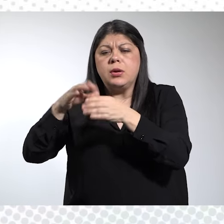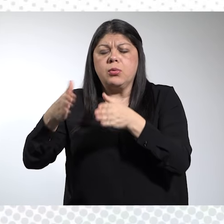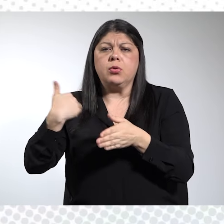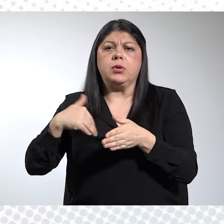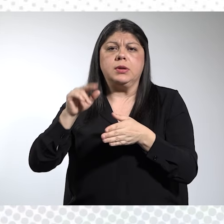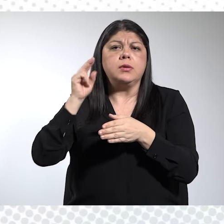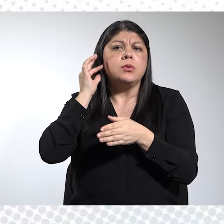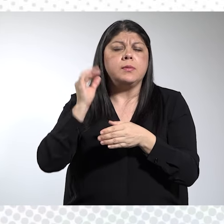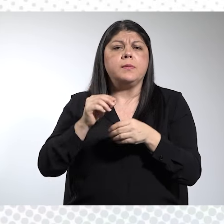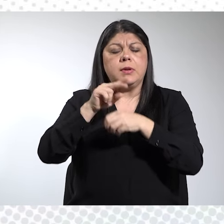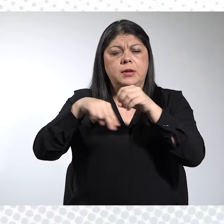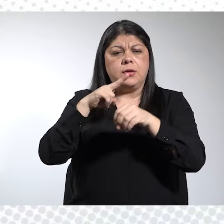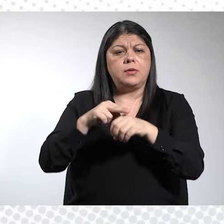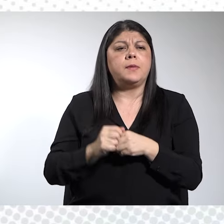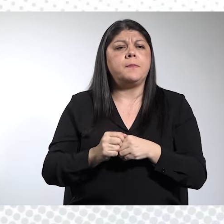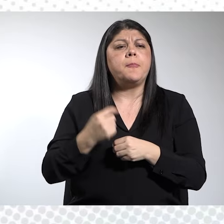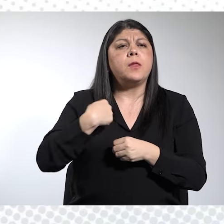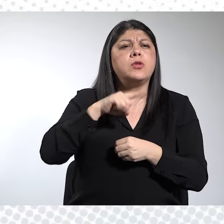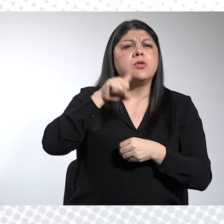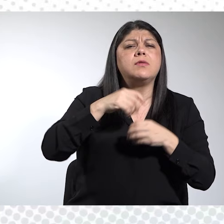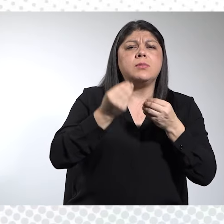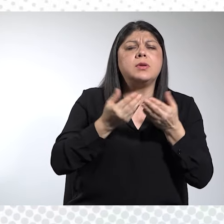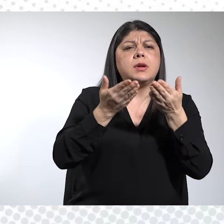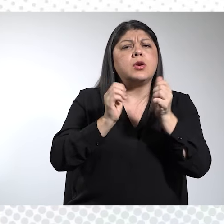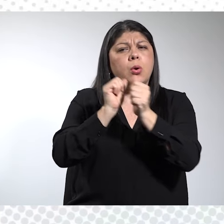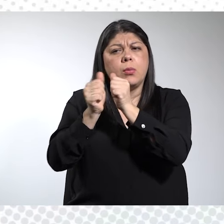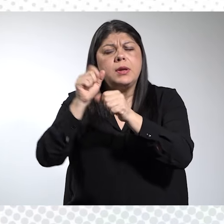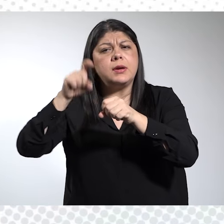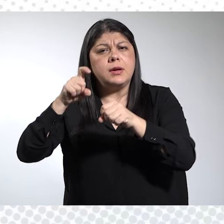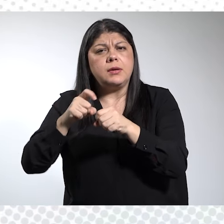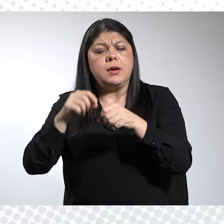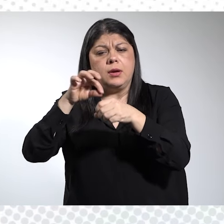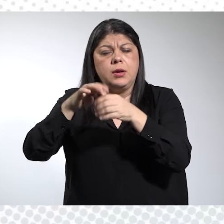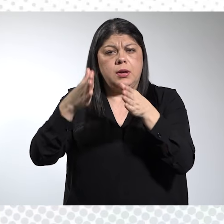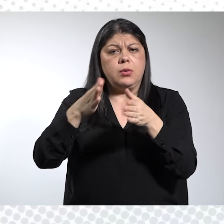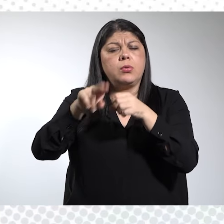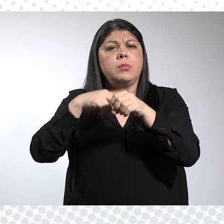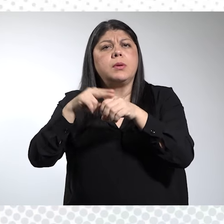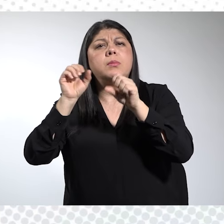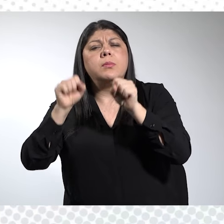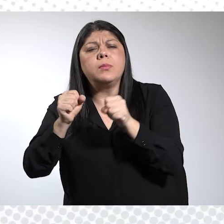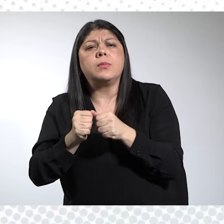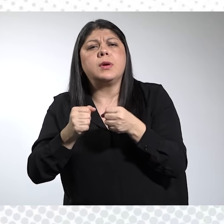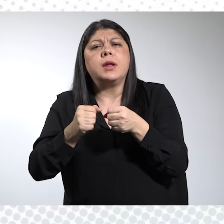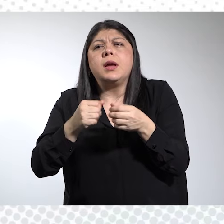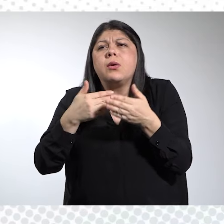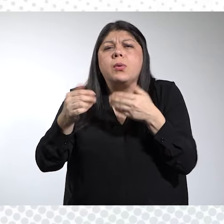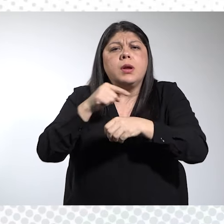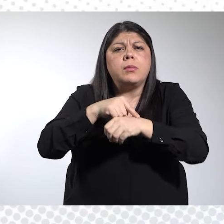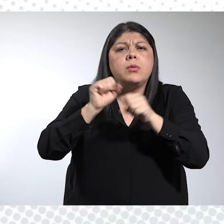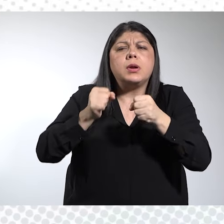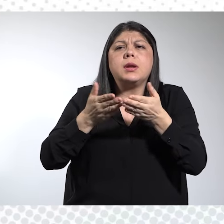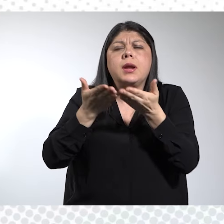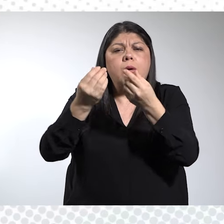agricultores y agricultoras nacionales? Debemos darle la competitividad necesaria al agricultor nacional para que pueda eventualmente